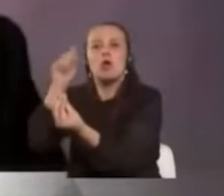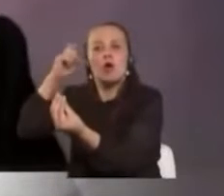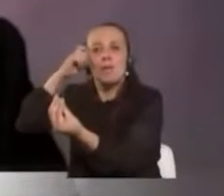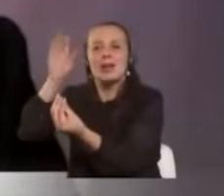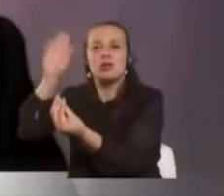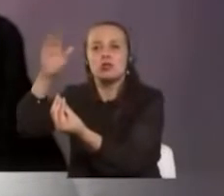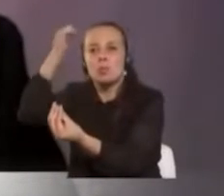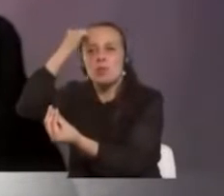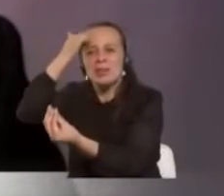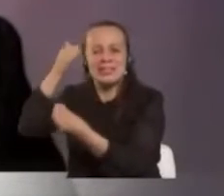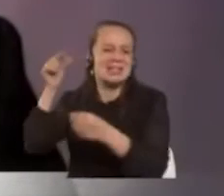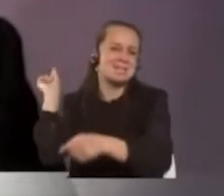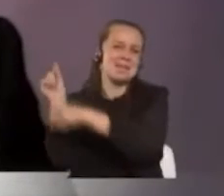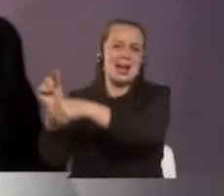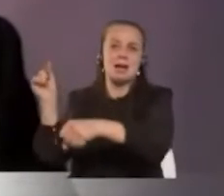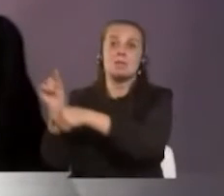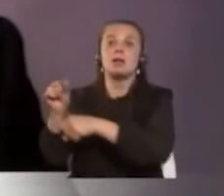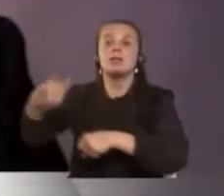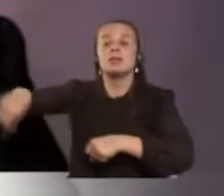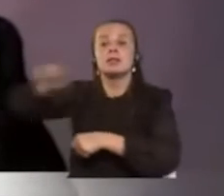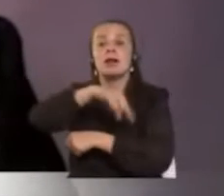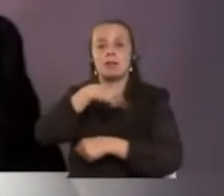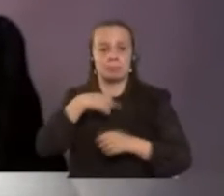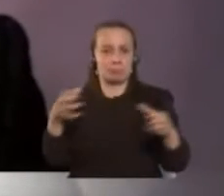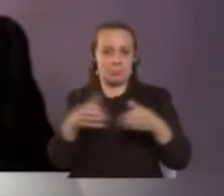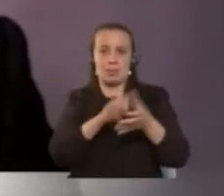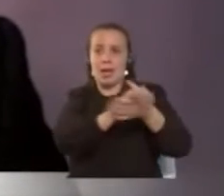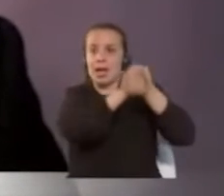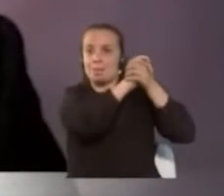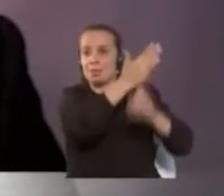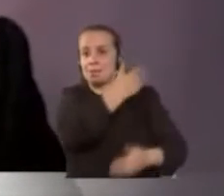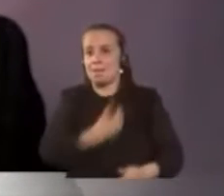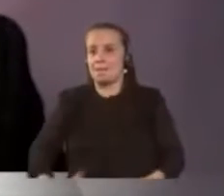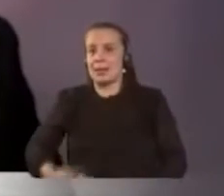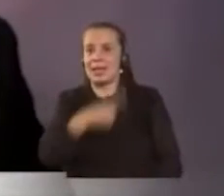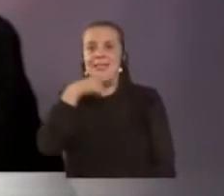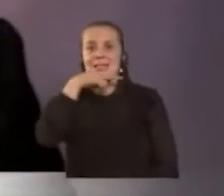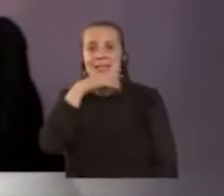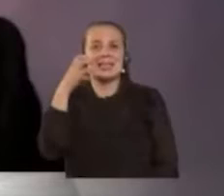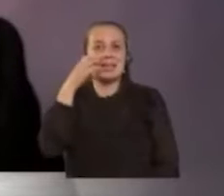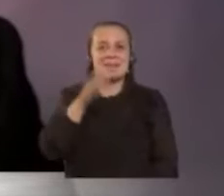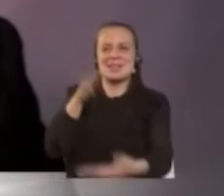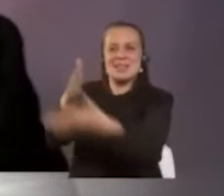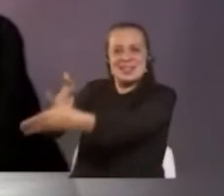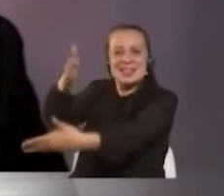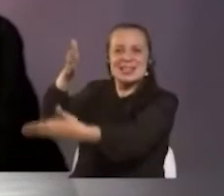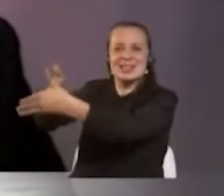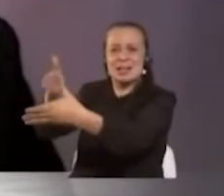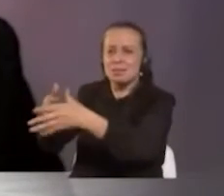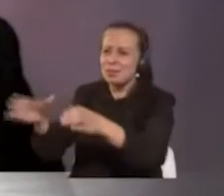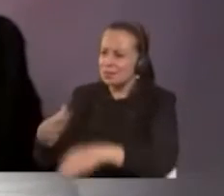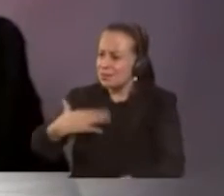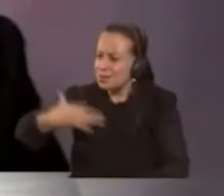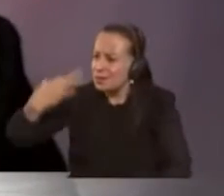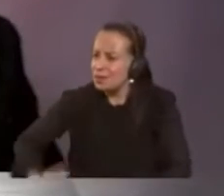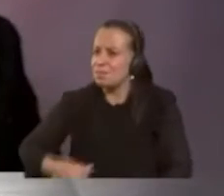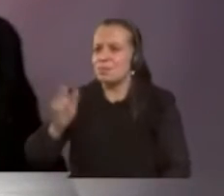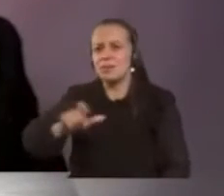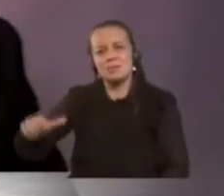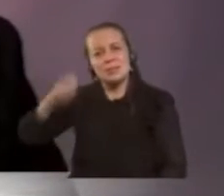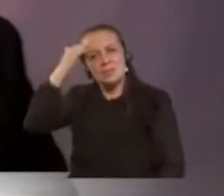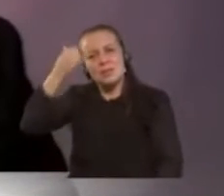acto fascistoide que vienen promoviendo los amigos del presidente Duque en contra de ese sector de trabajadores honrados y